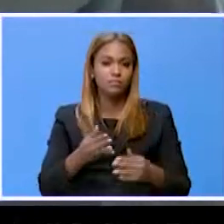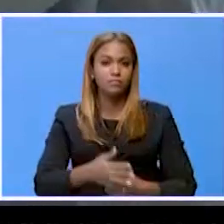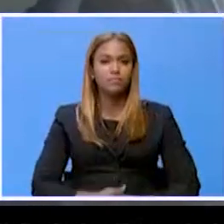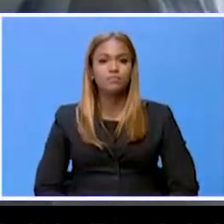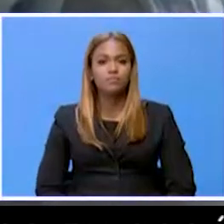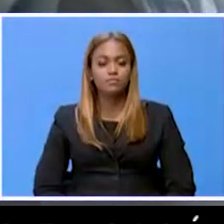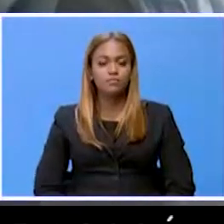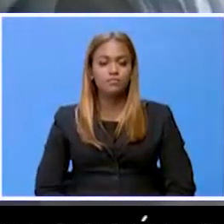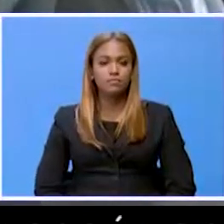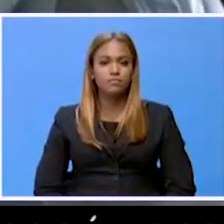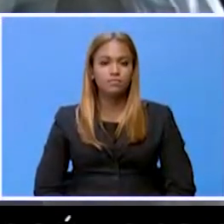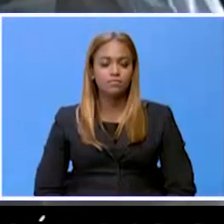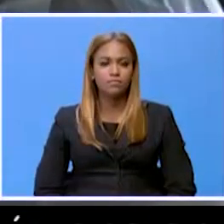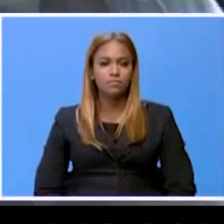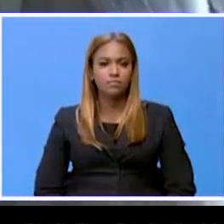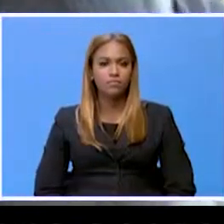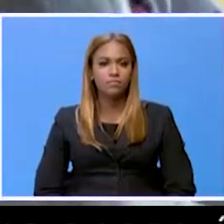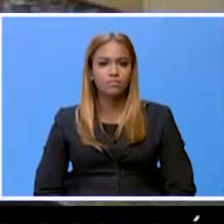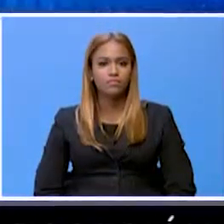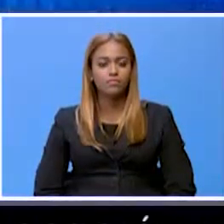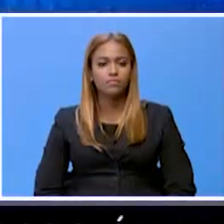ministerio.